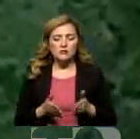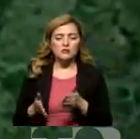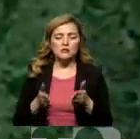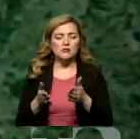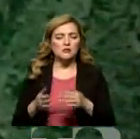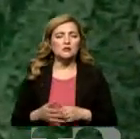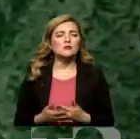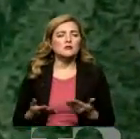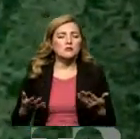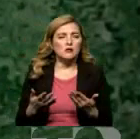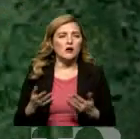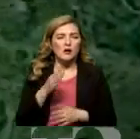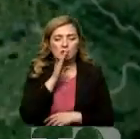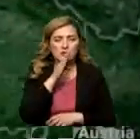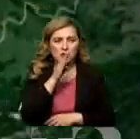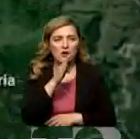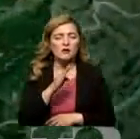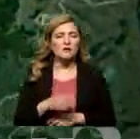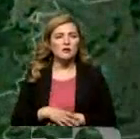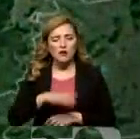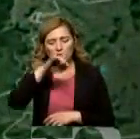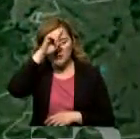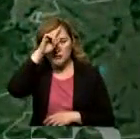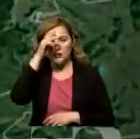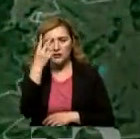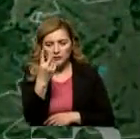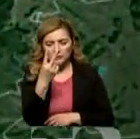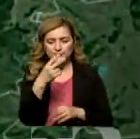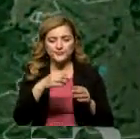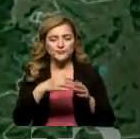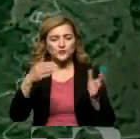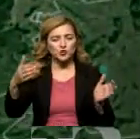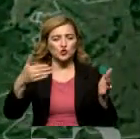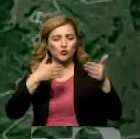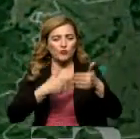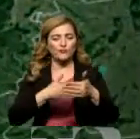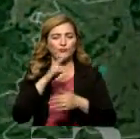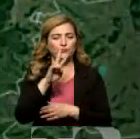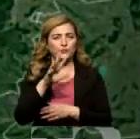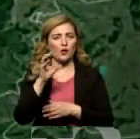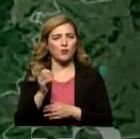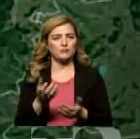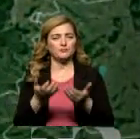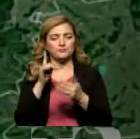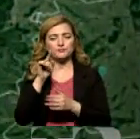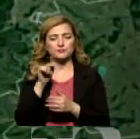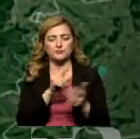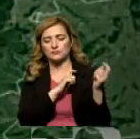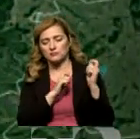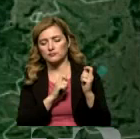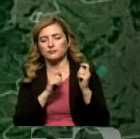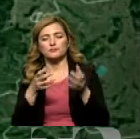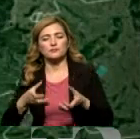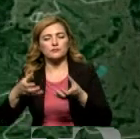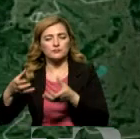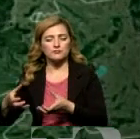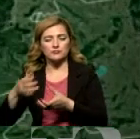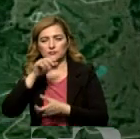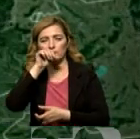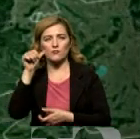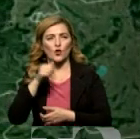Toda la carga pasaba por Bélgica. Para Alemania, 2 contenedores. En uno, 20 sacos con 1000 bloques de droga. En el otro, 13 sacos